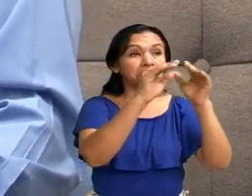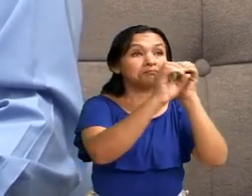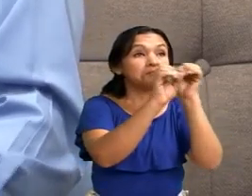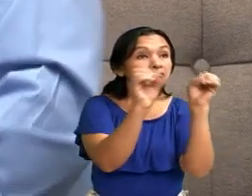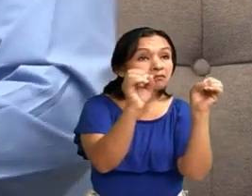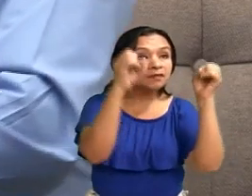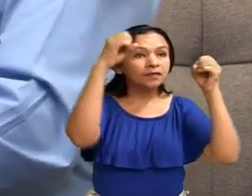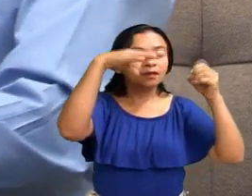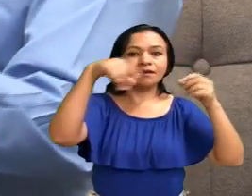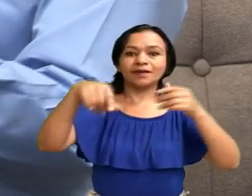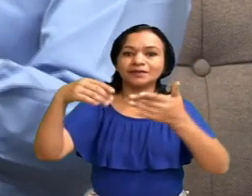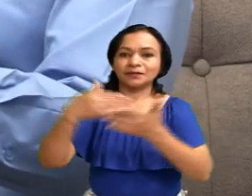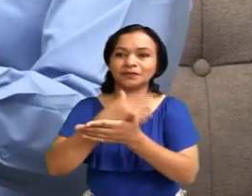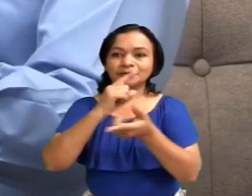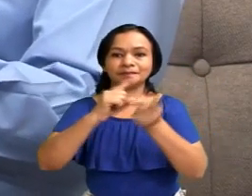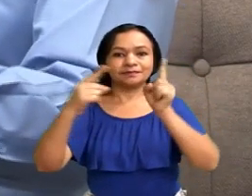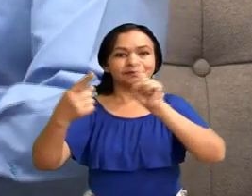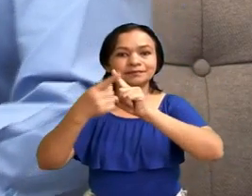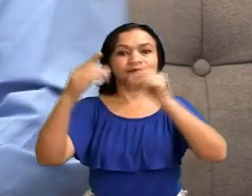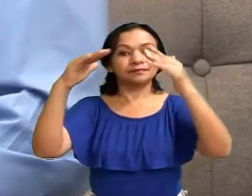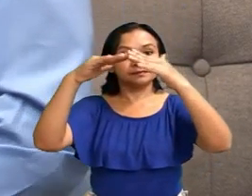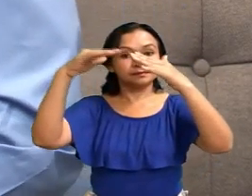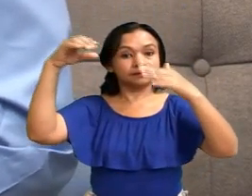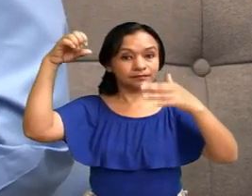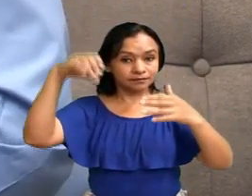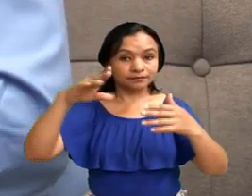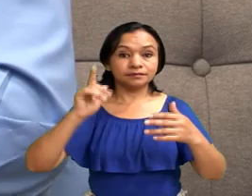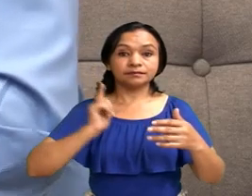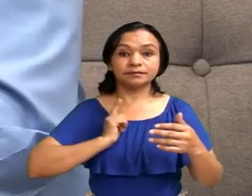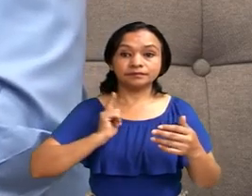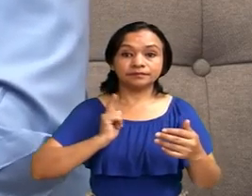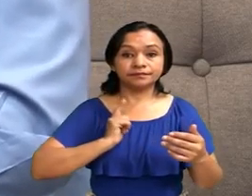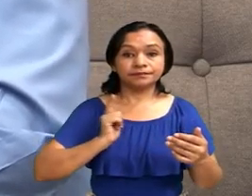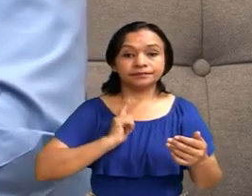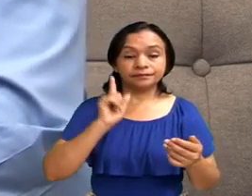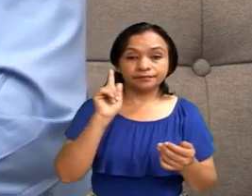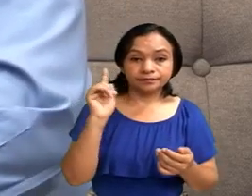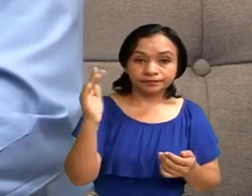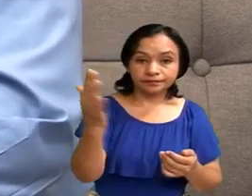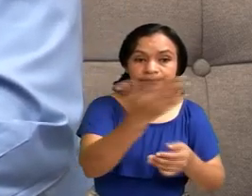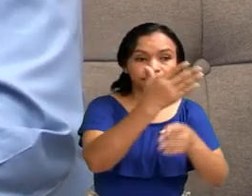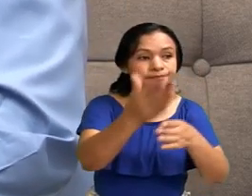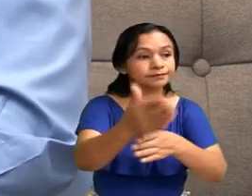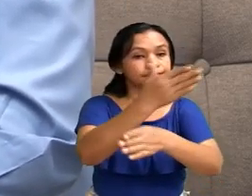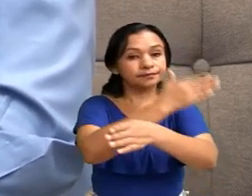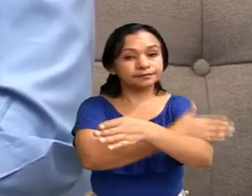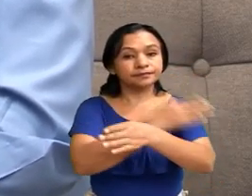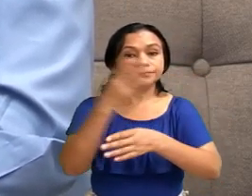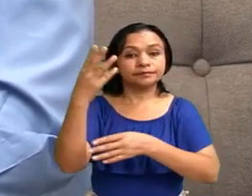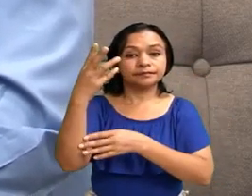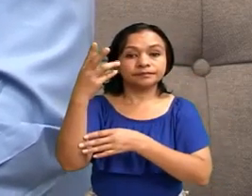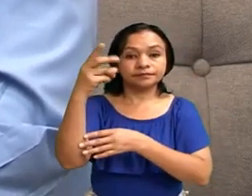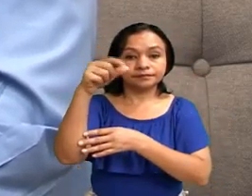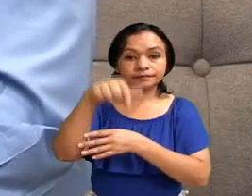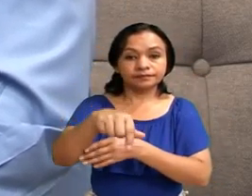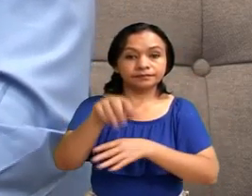tienen, que se sumaron al resto, ¿verdad?, que tenía en aquella fecha de finales del 2006.